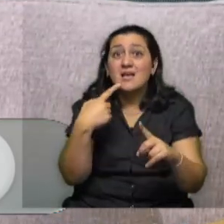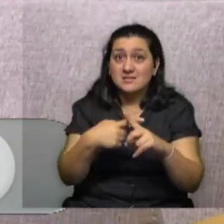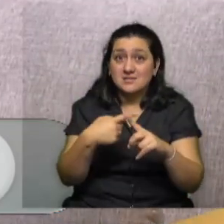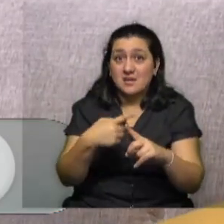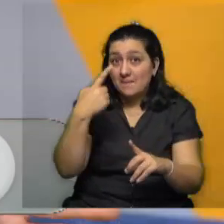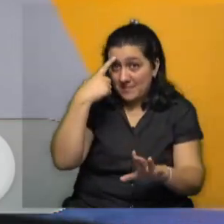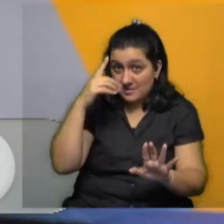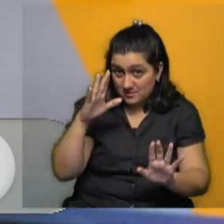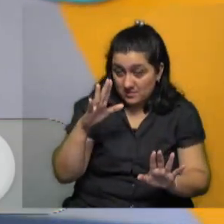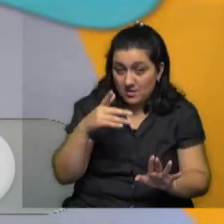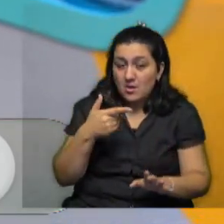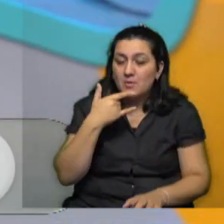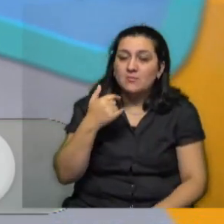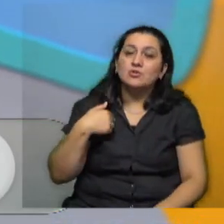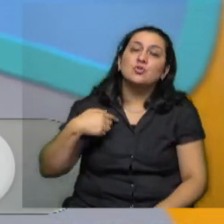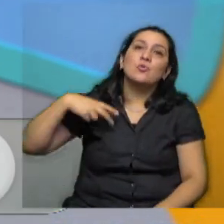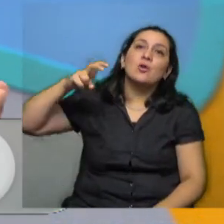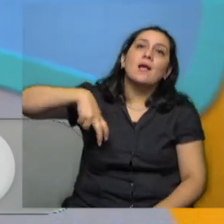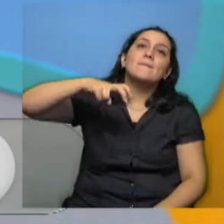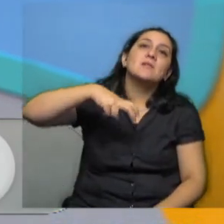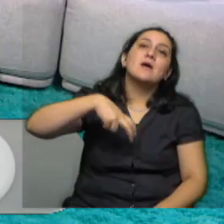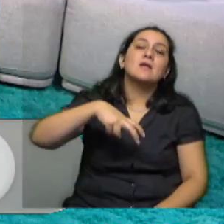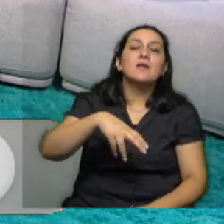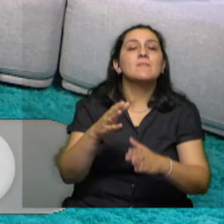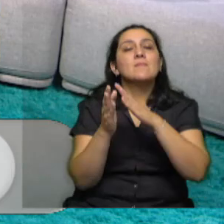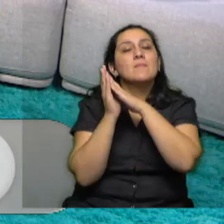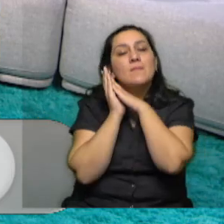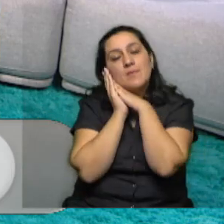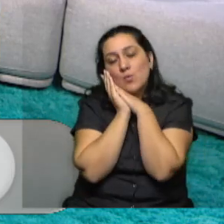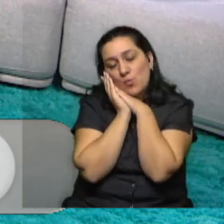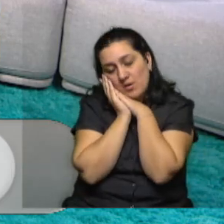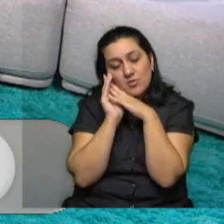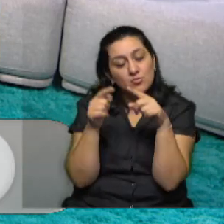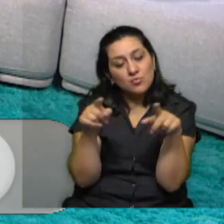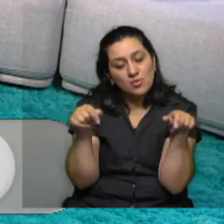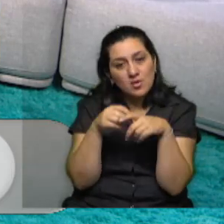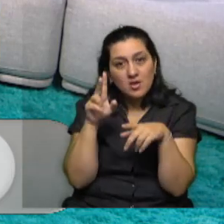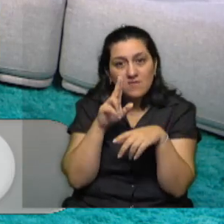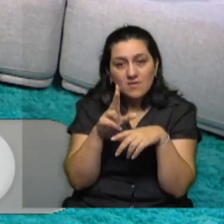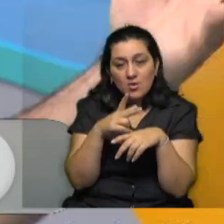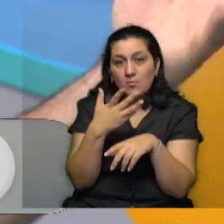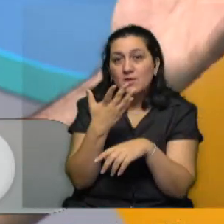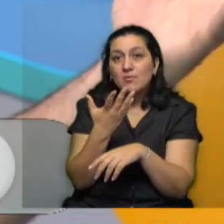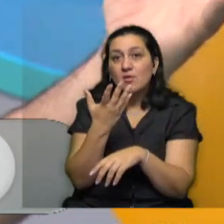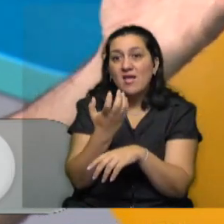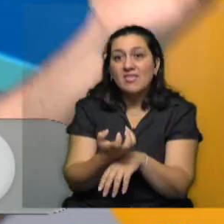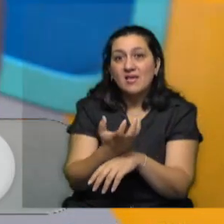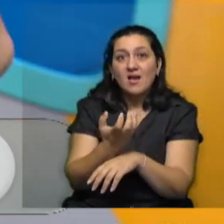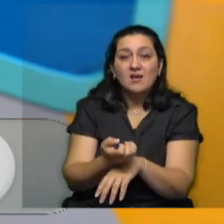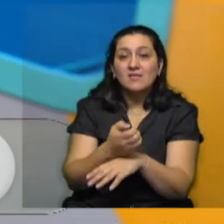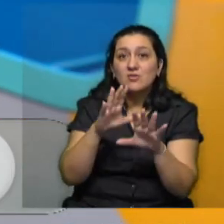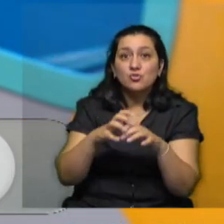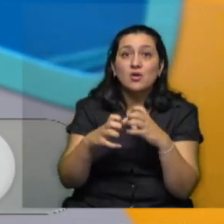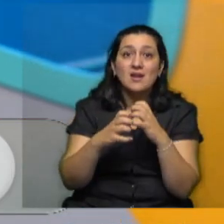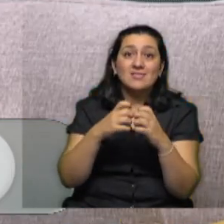Pensemos eso. O sea que yo puedo caminar, por ejemplo, en mi dormitorio con ese aparatito e ir viendo qué descargas están haciendo, por ejemplo, todos los aparatos tecnológicos que yo